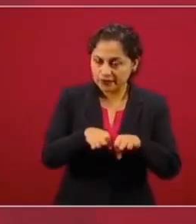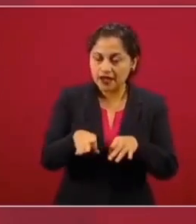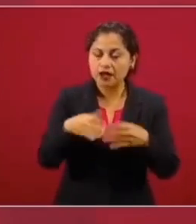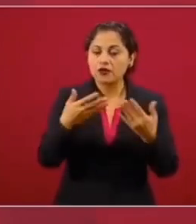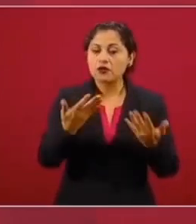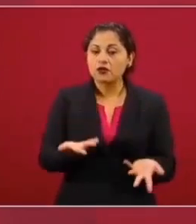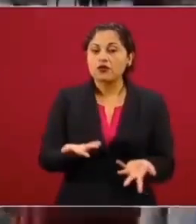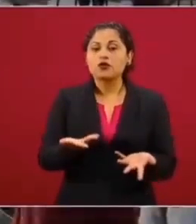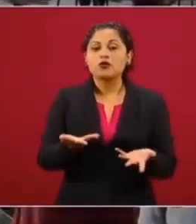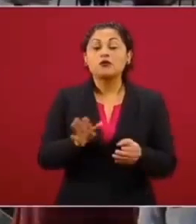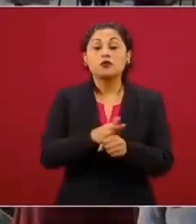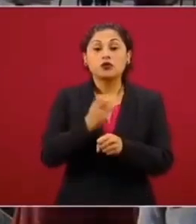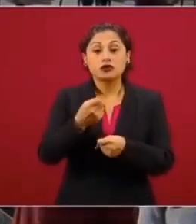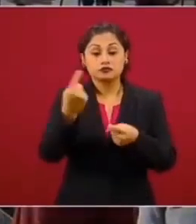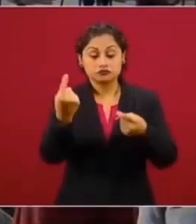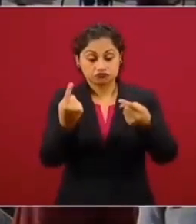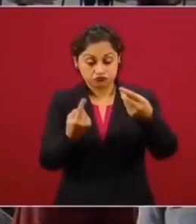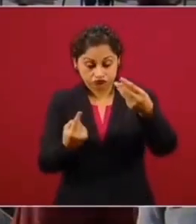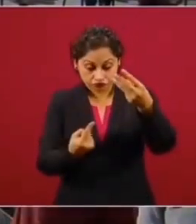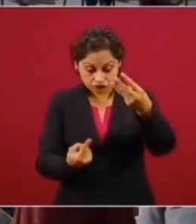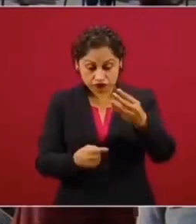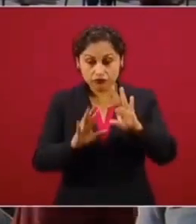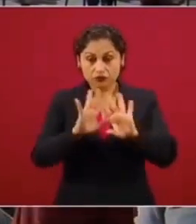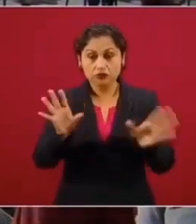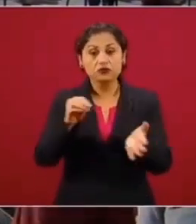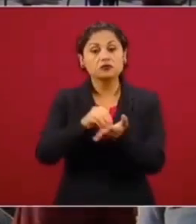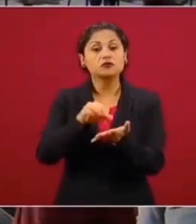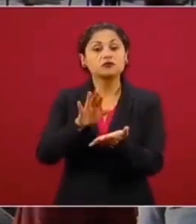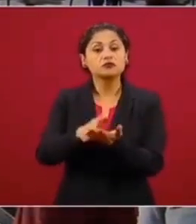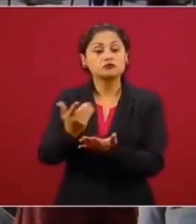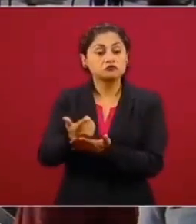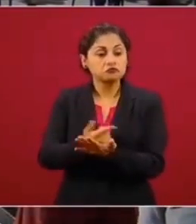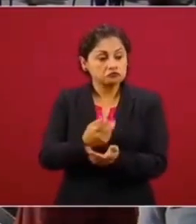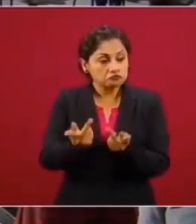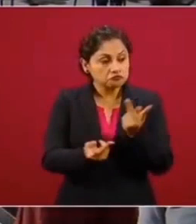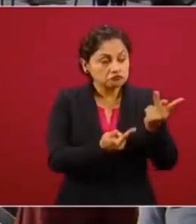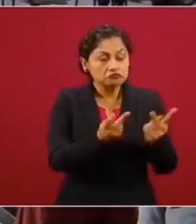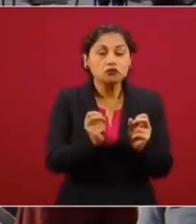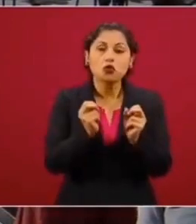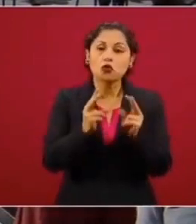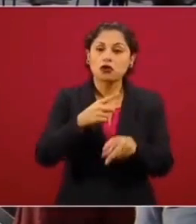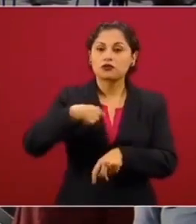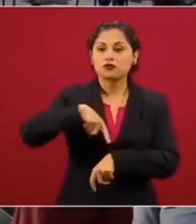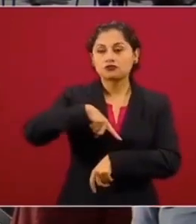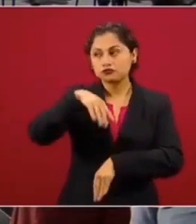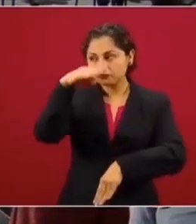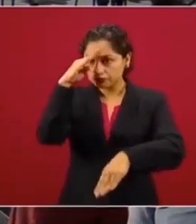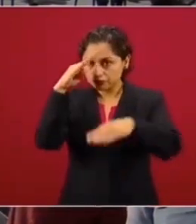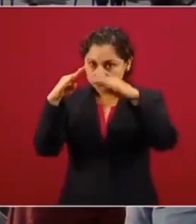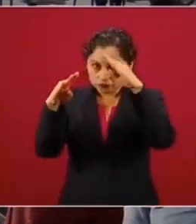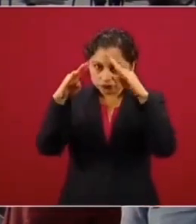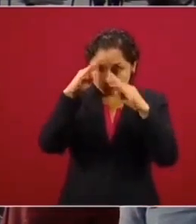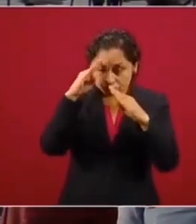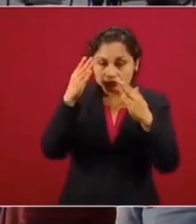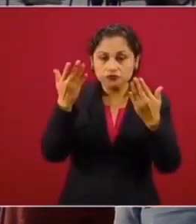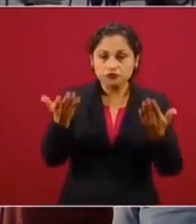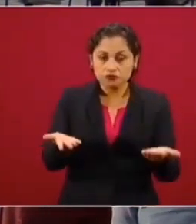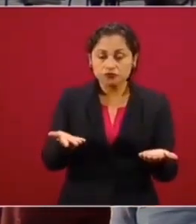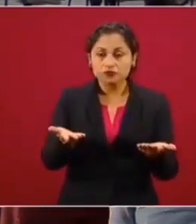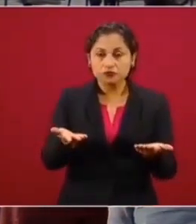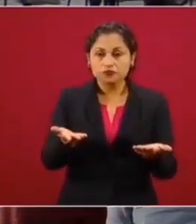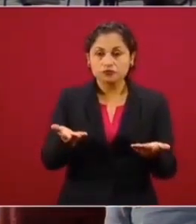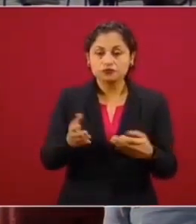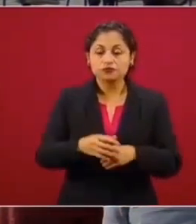a partir de eso ya teniendo esa valoración hicimos un censo y el censo es